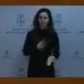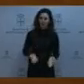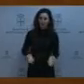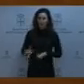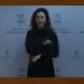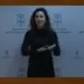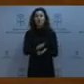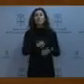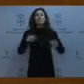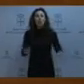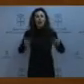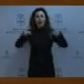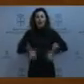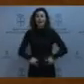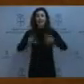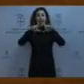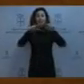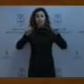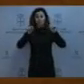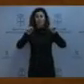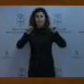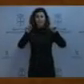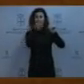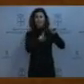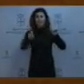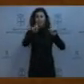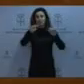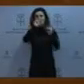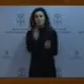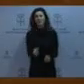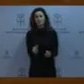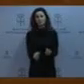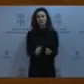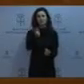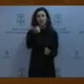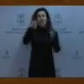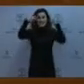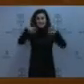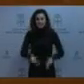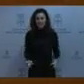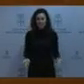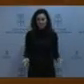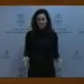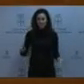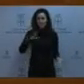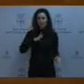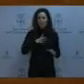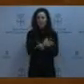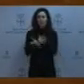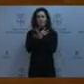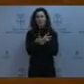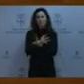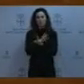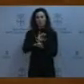es este? Y Asturias entera sin presupuestos aprobados por sus jueguecitos diabólicos.